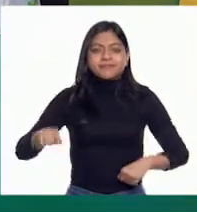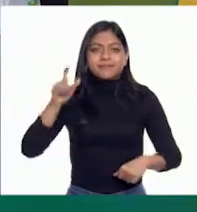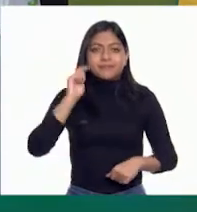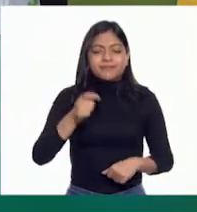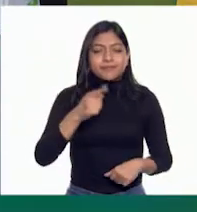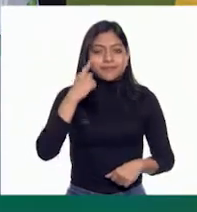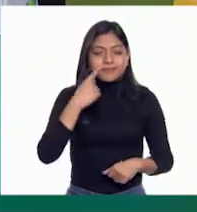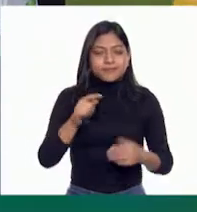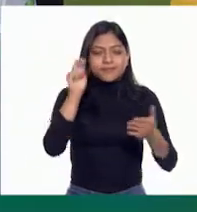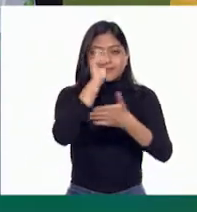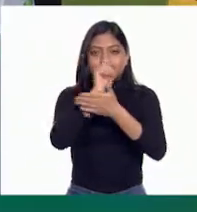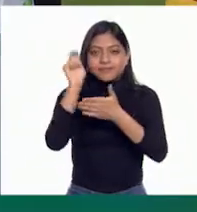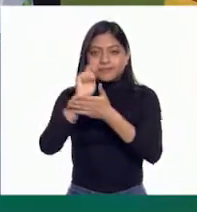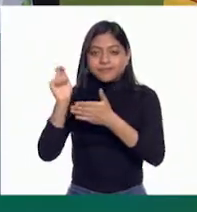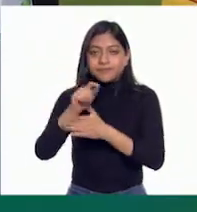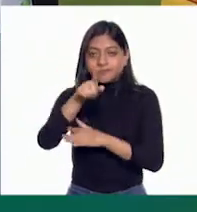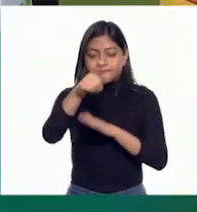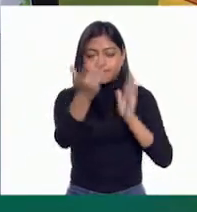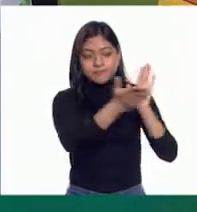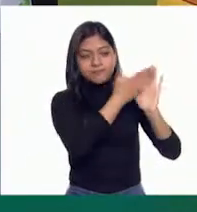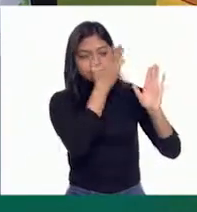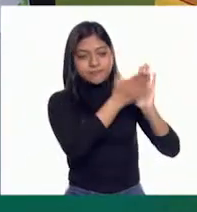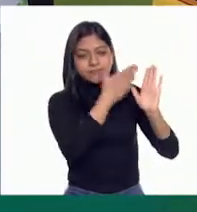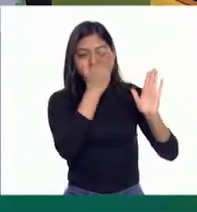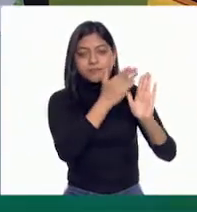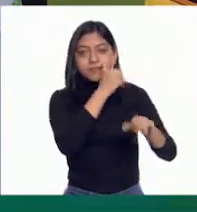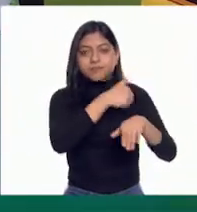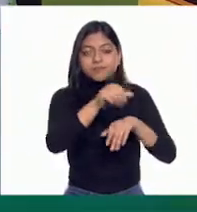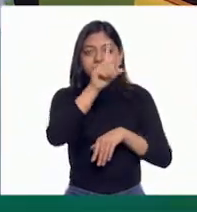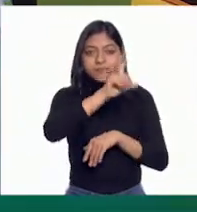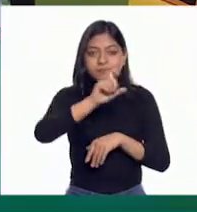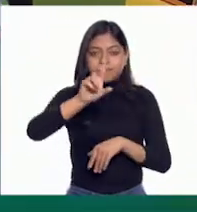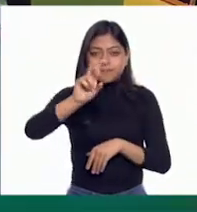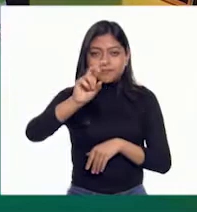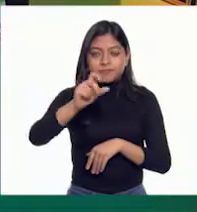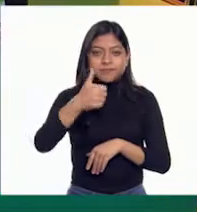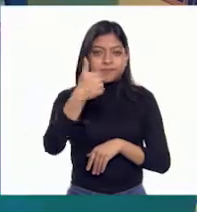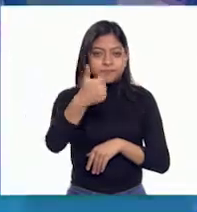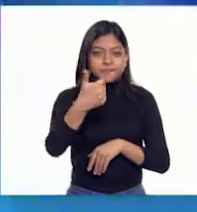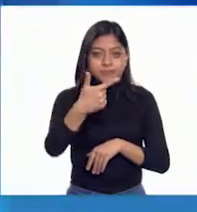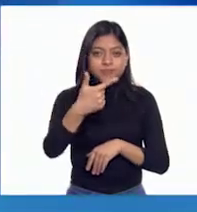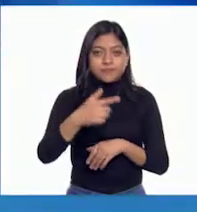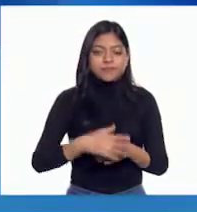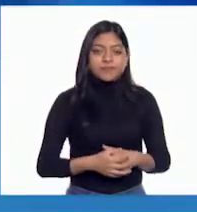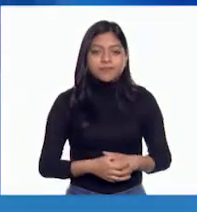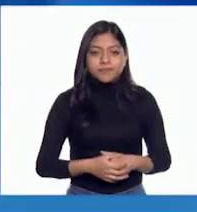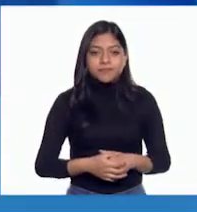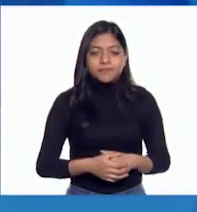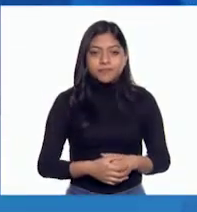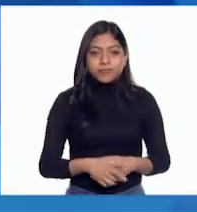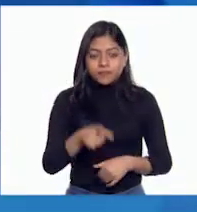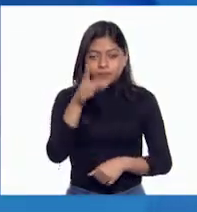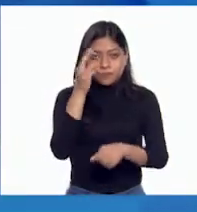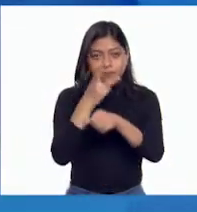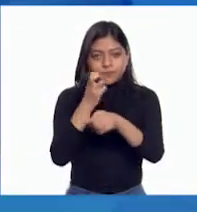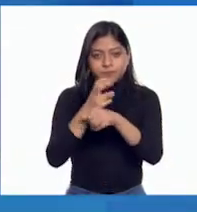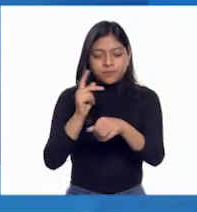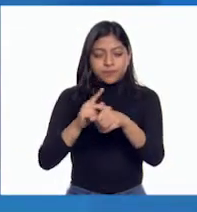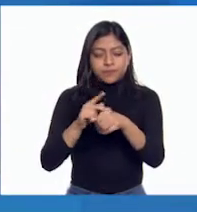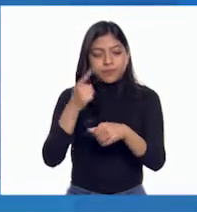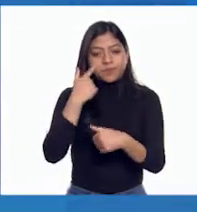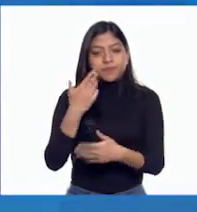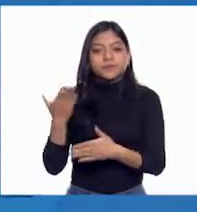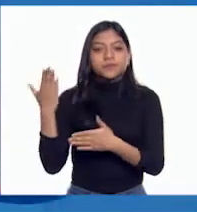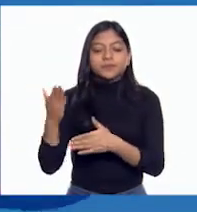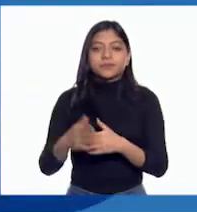frase que está en la página 137 del libro de formación cívica y ética de tercer grado. Perfecto. Ahí la tenemos